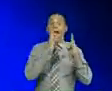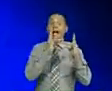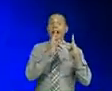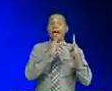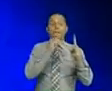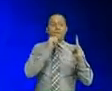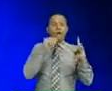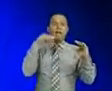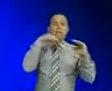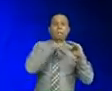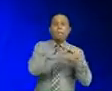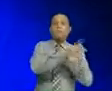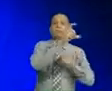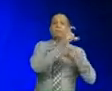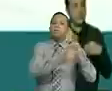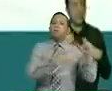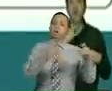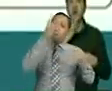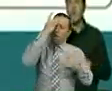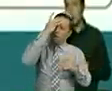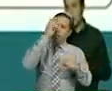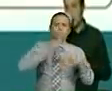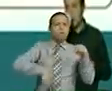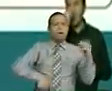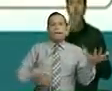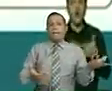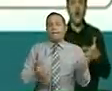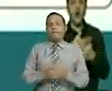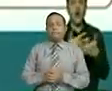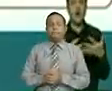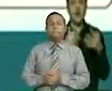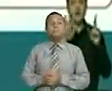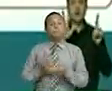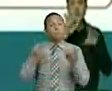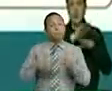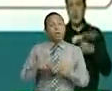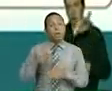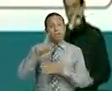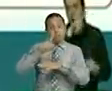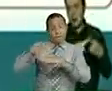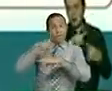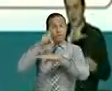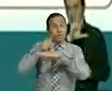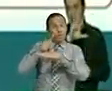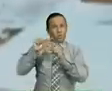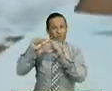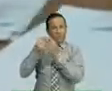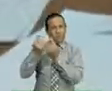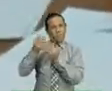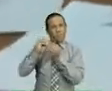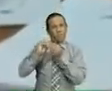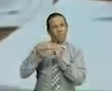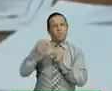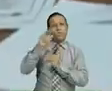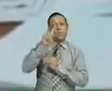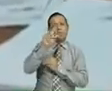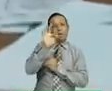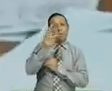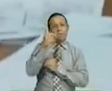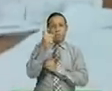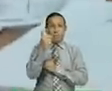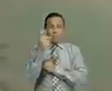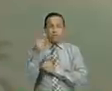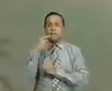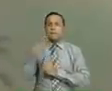en la última semana de abril. Así también el director del ECU 911 dio a conocer las resoluciones del COE